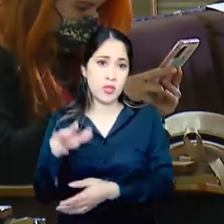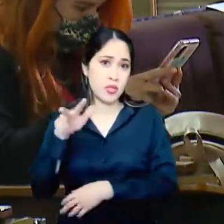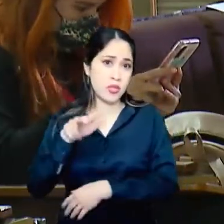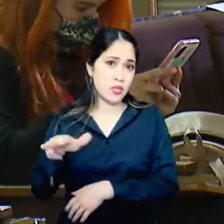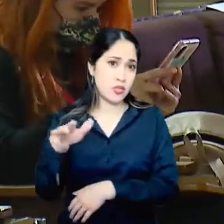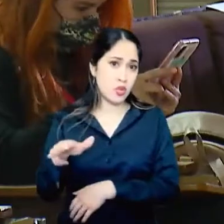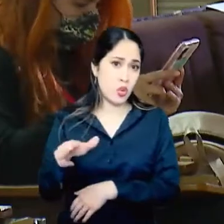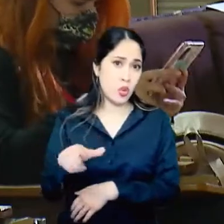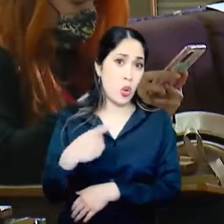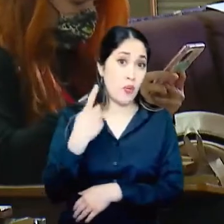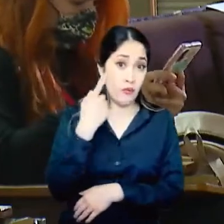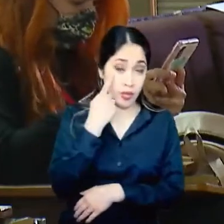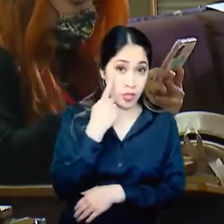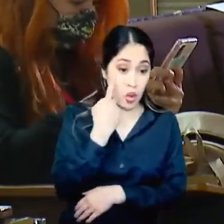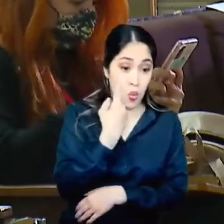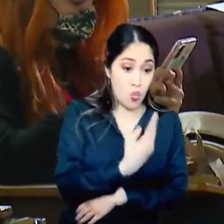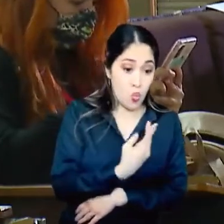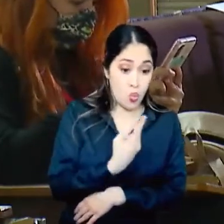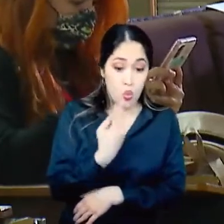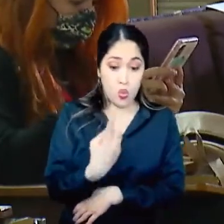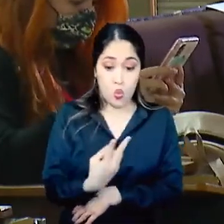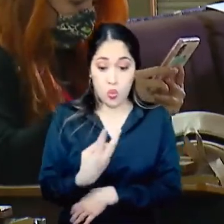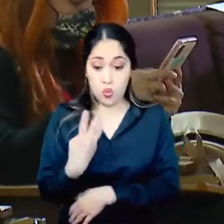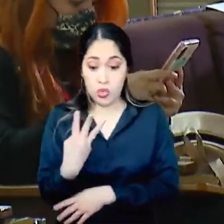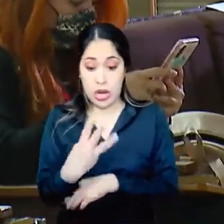cuatro años la empresa que tiene